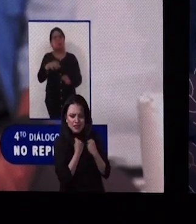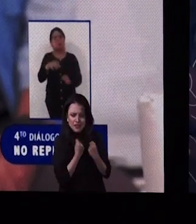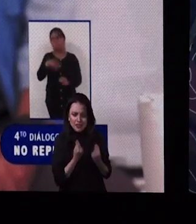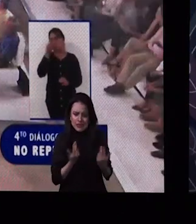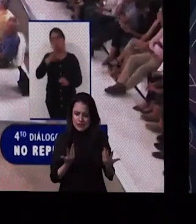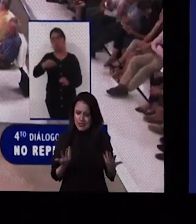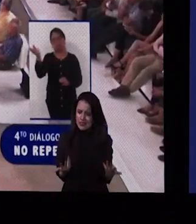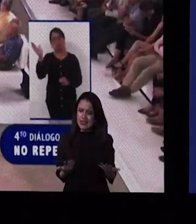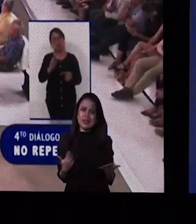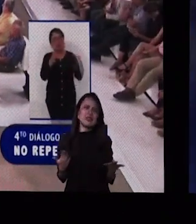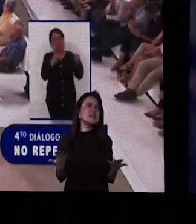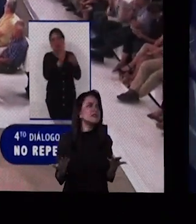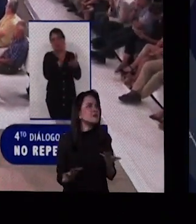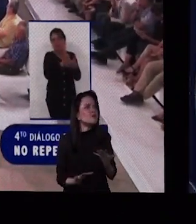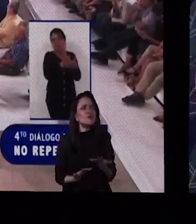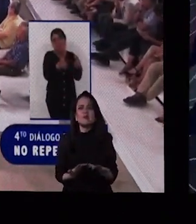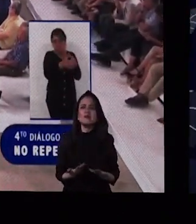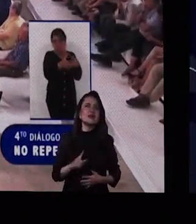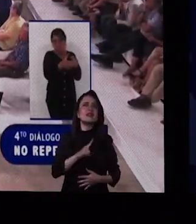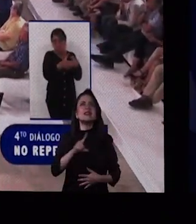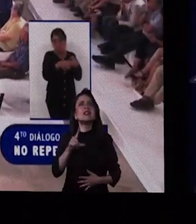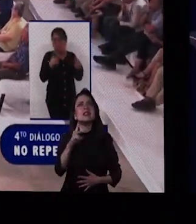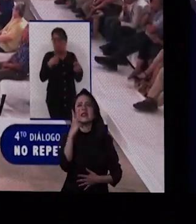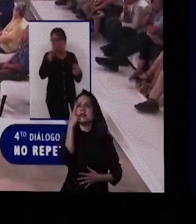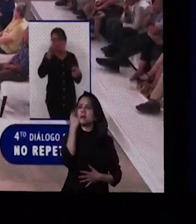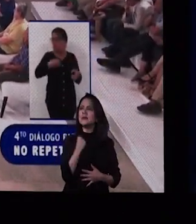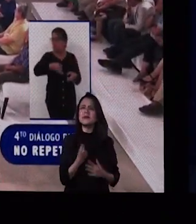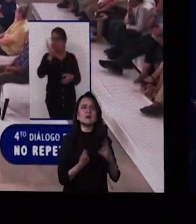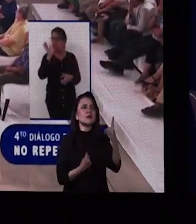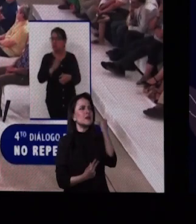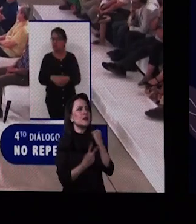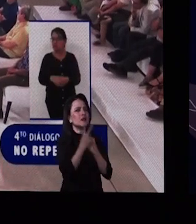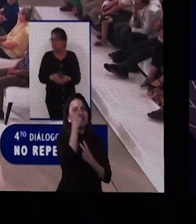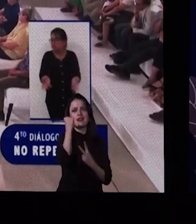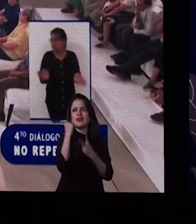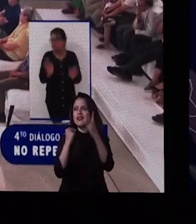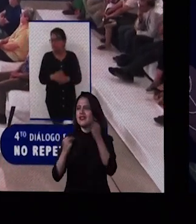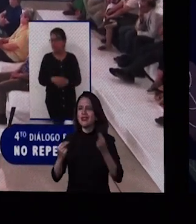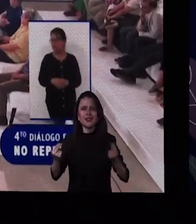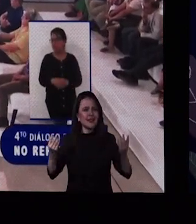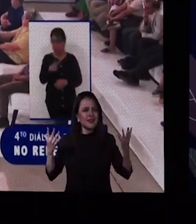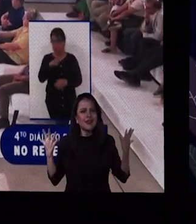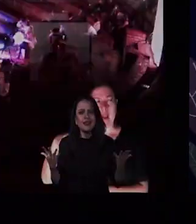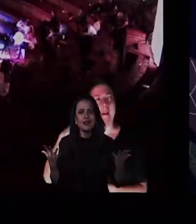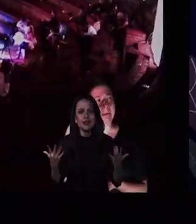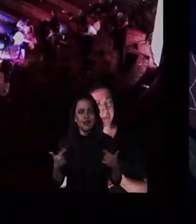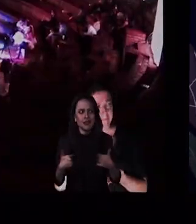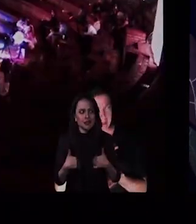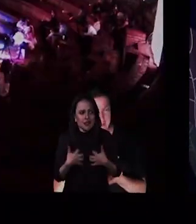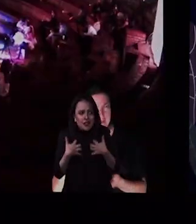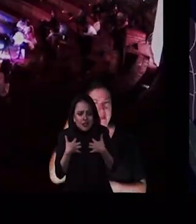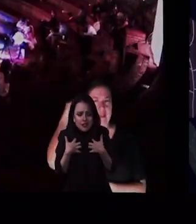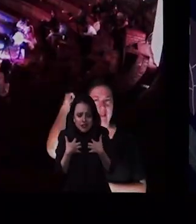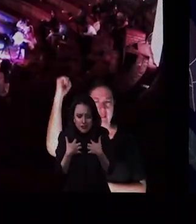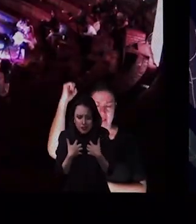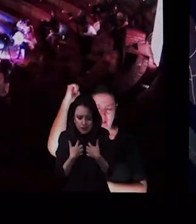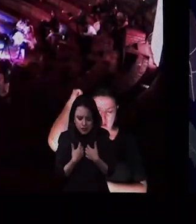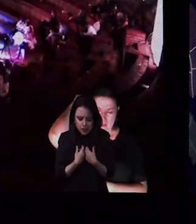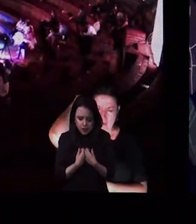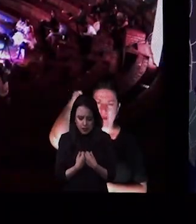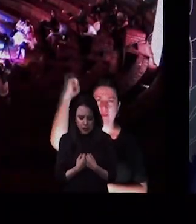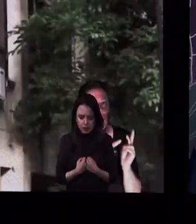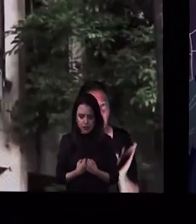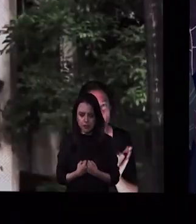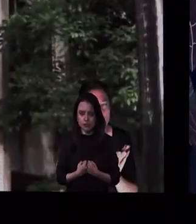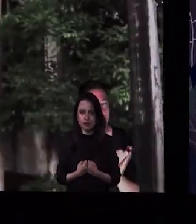parece que ejercer liderazgo, al contrario, tiene que ser ahora una situación de miedo. Señalo que